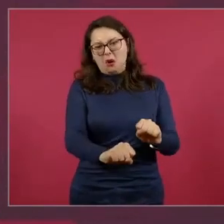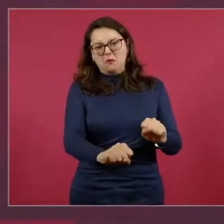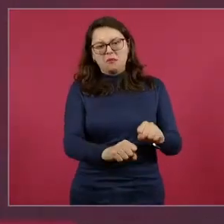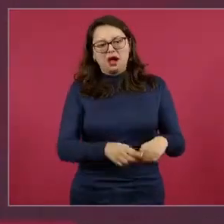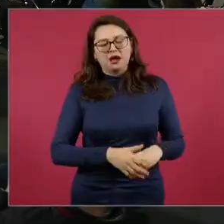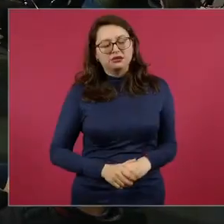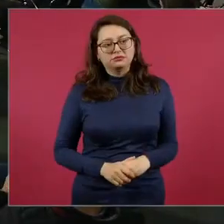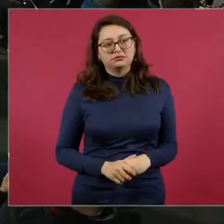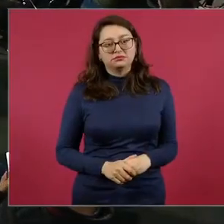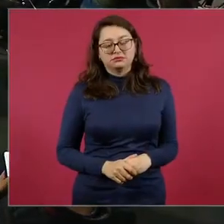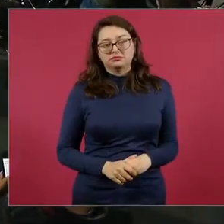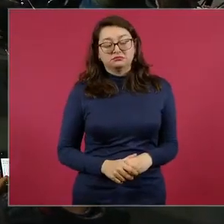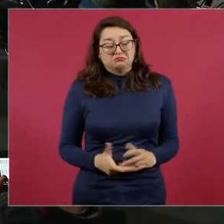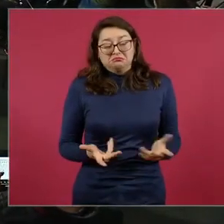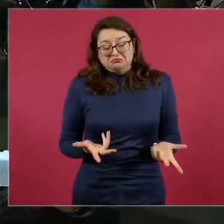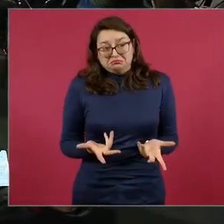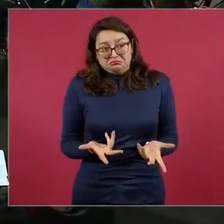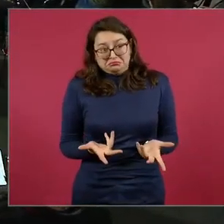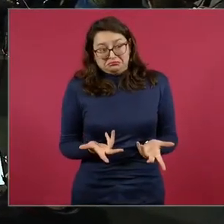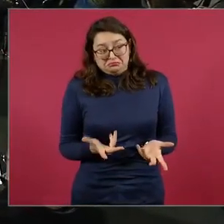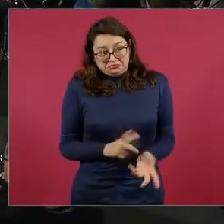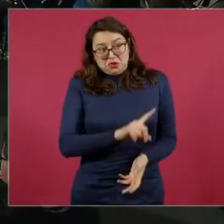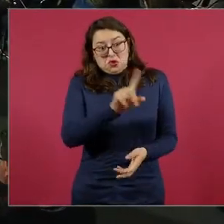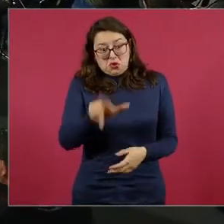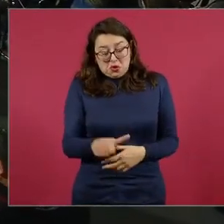pero ¿cómo evitan